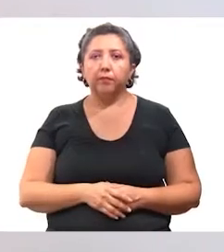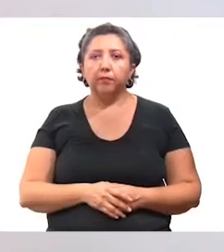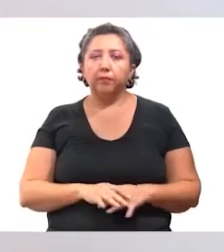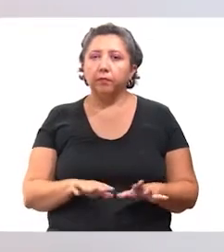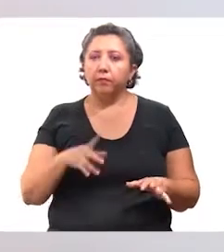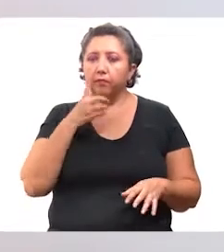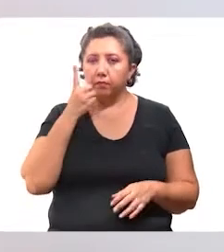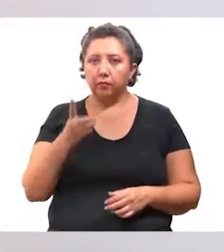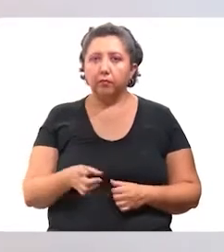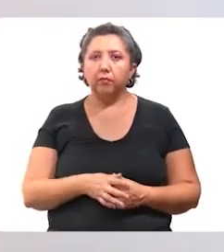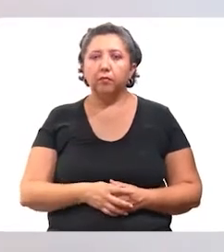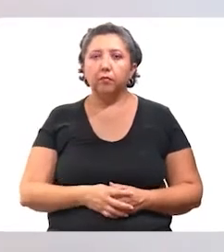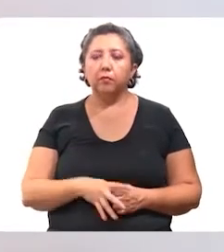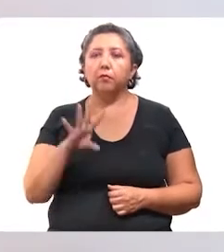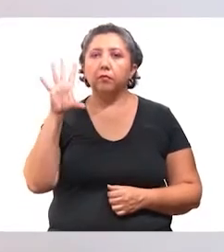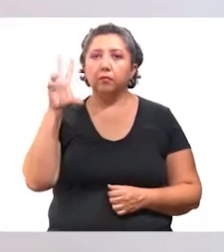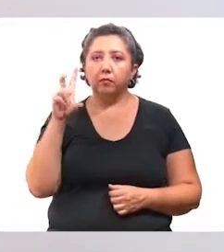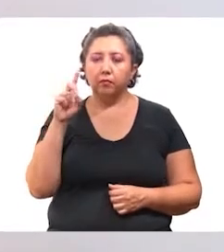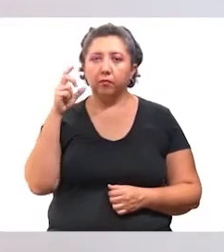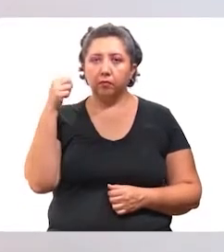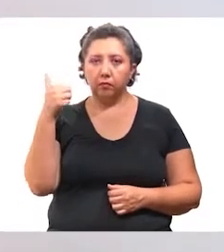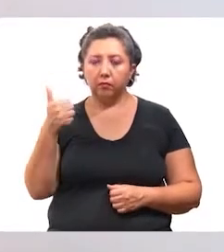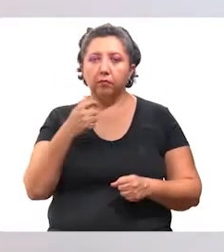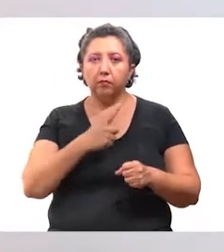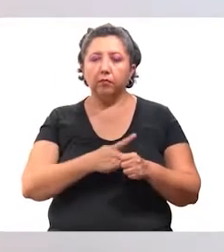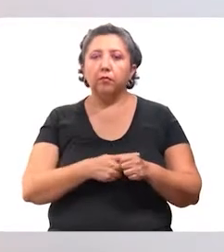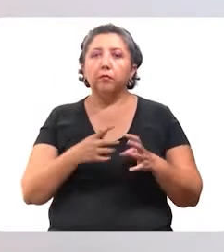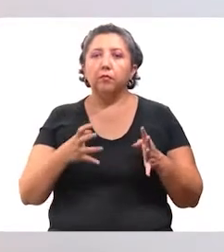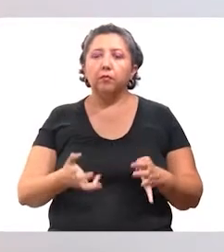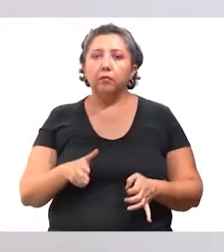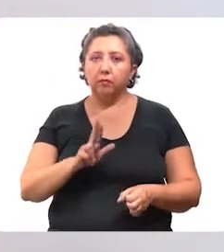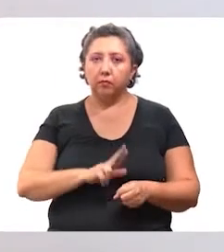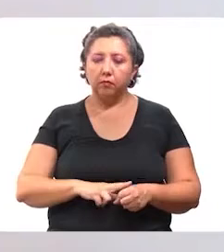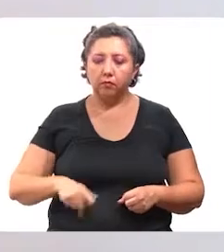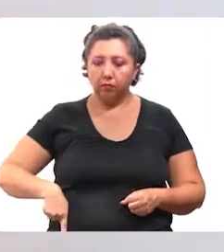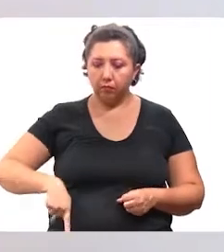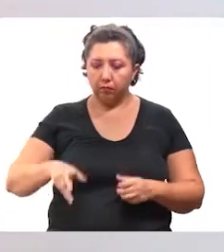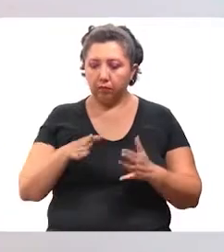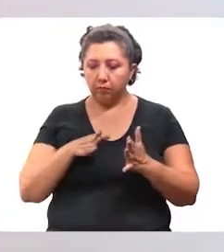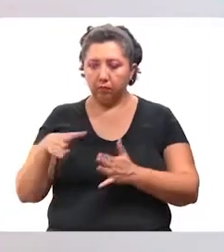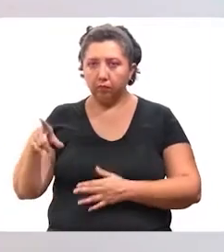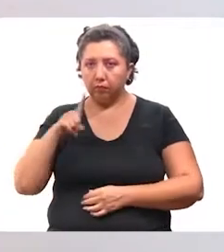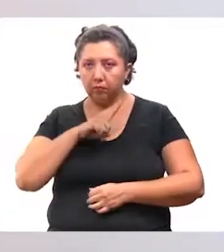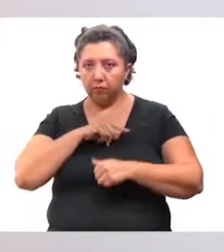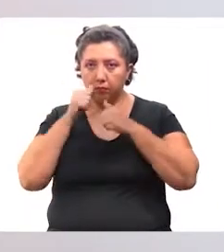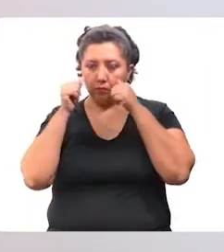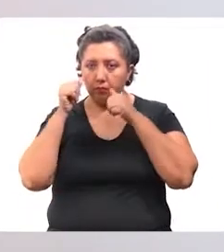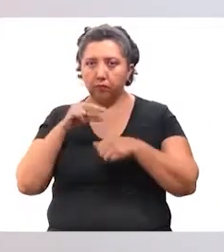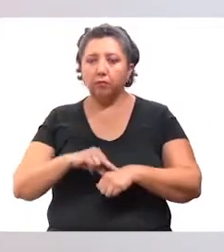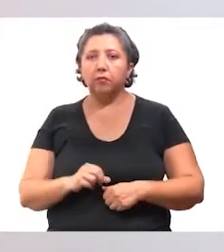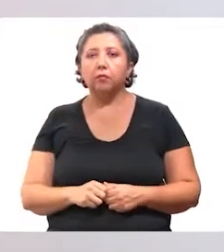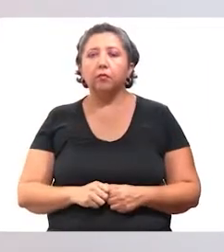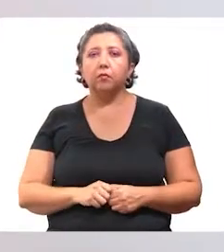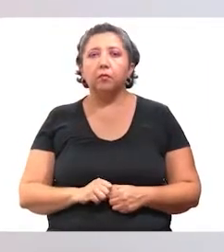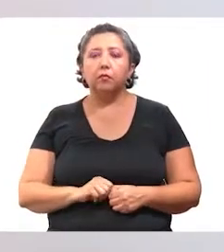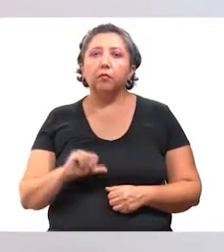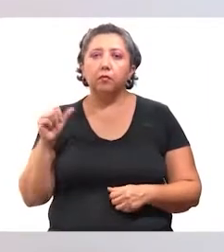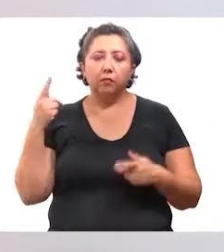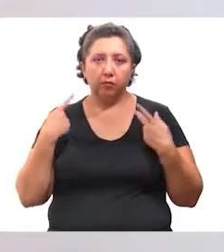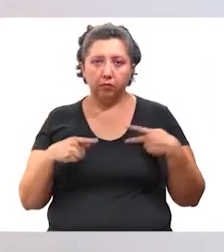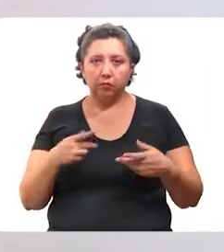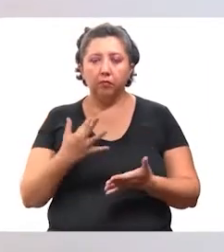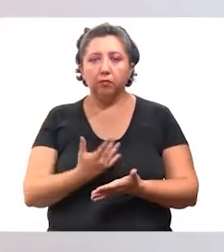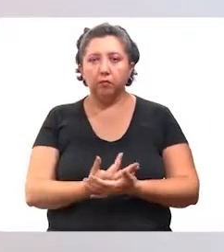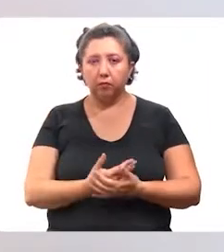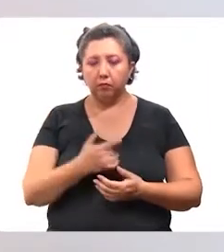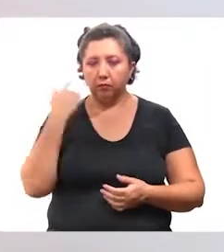leves. Como ya se mencionó, 36 de los casos positivos están en hospitales públicos y en aislamiento total. Hay